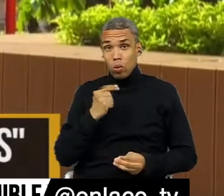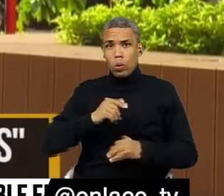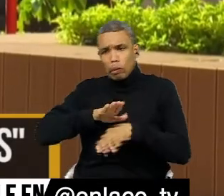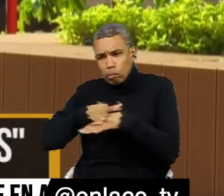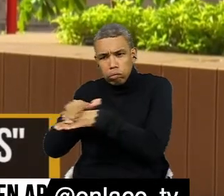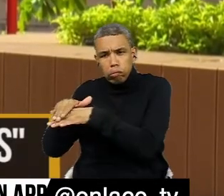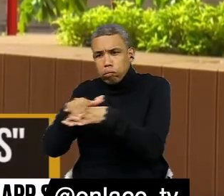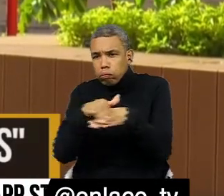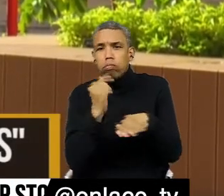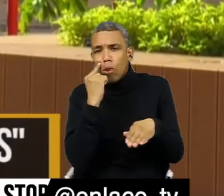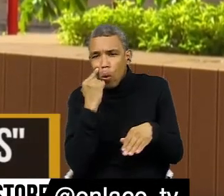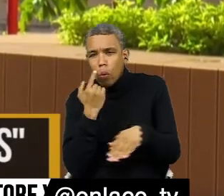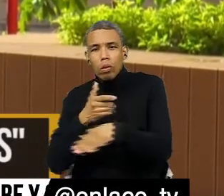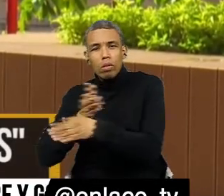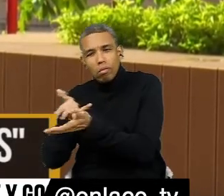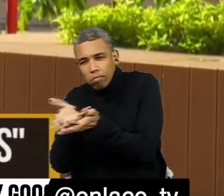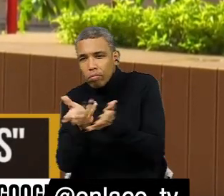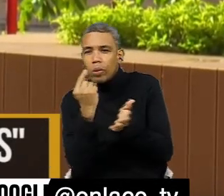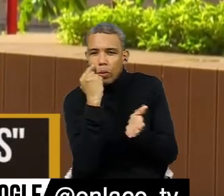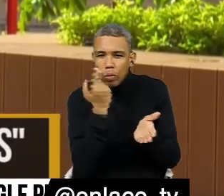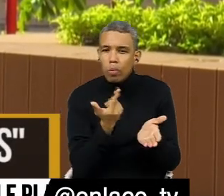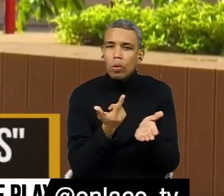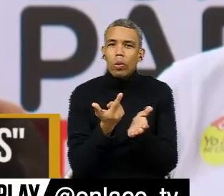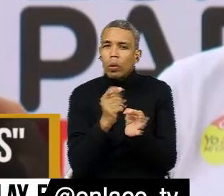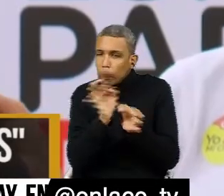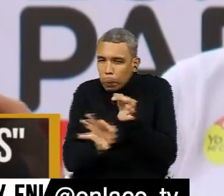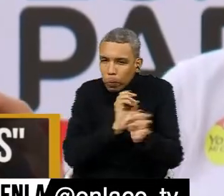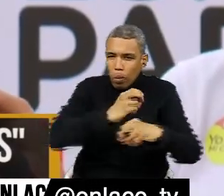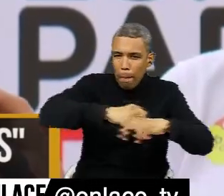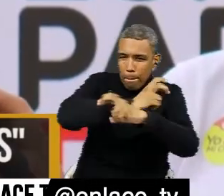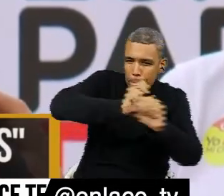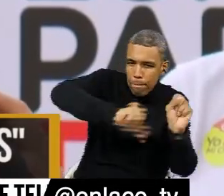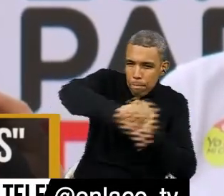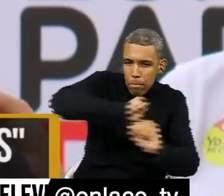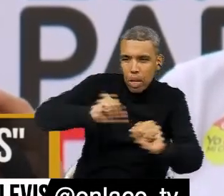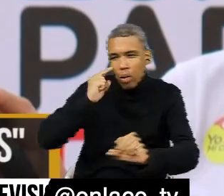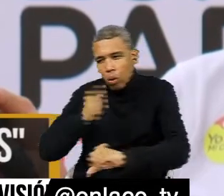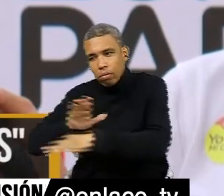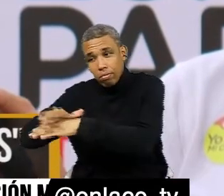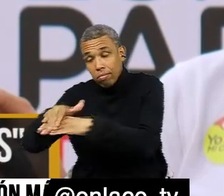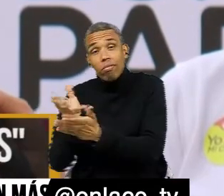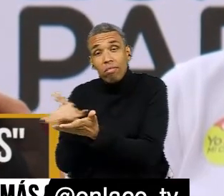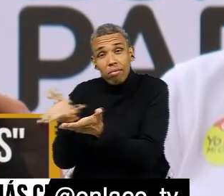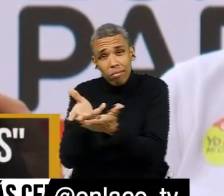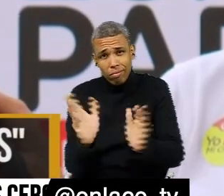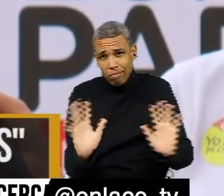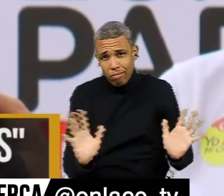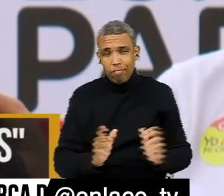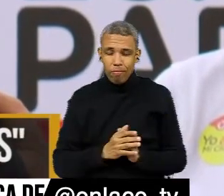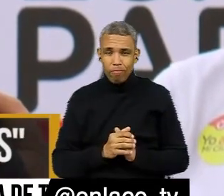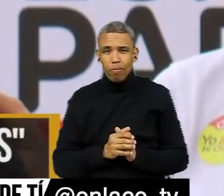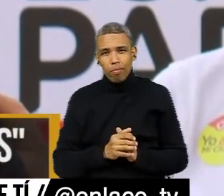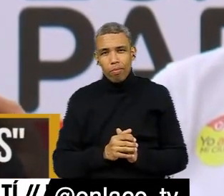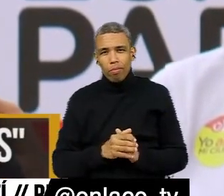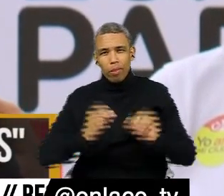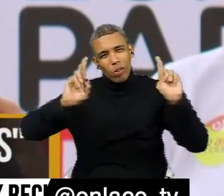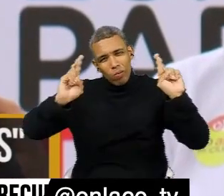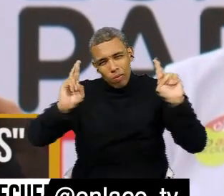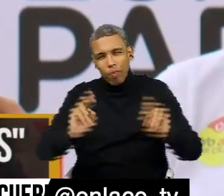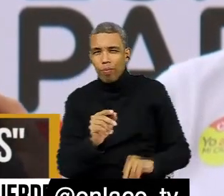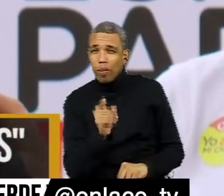pedagogía sobre cuál debe ser el uso adecuado que debemos tener los ciudadanos, pero en especial es un llamado a todos de que realmente